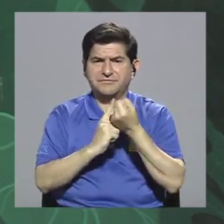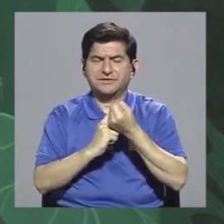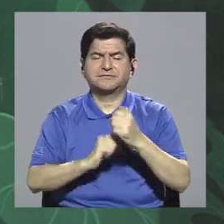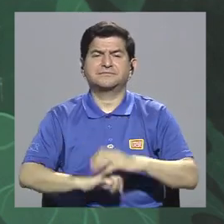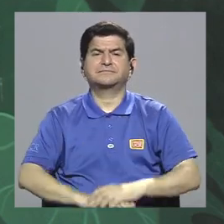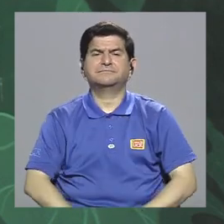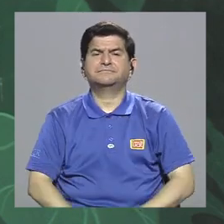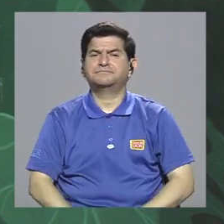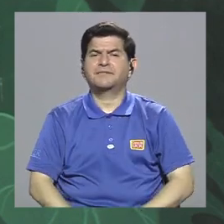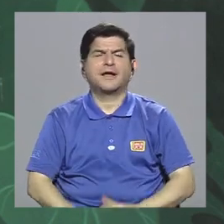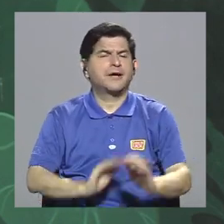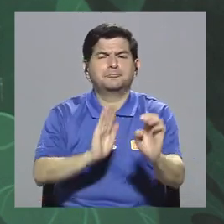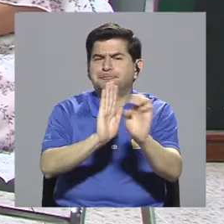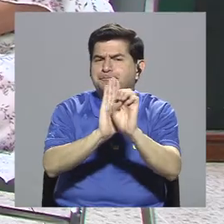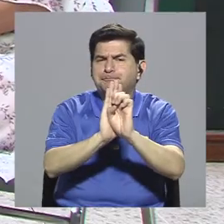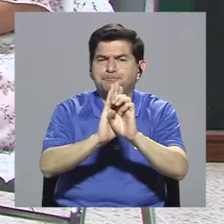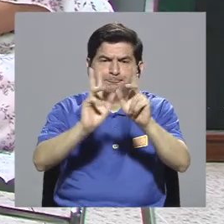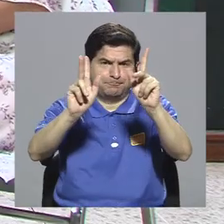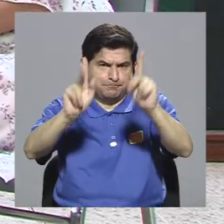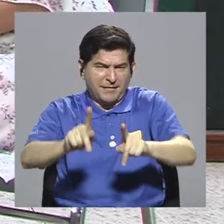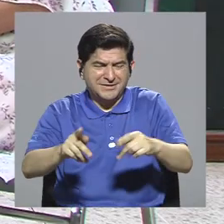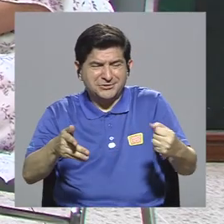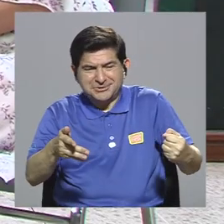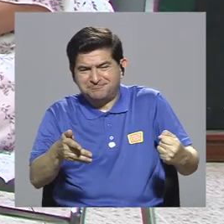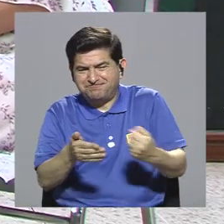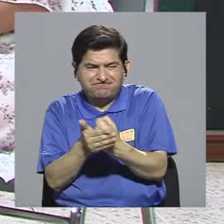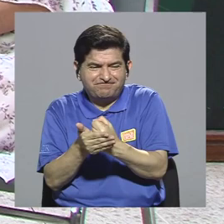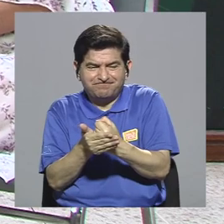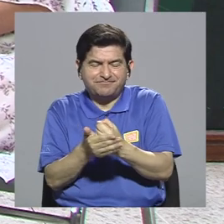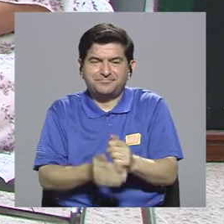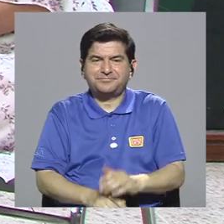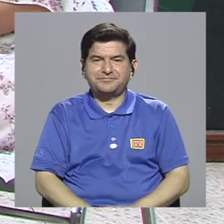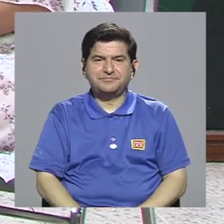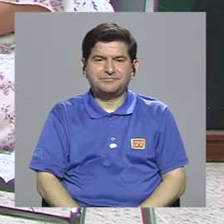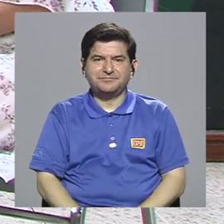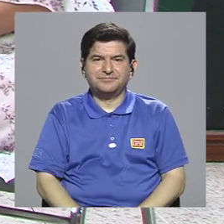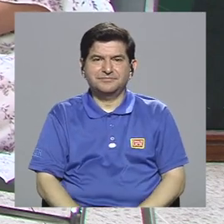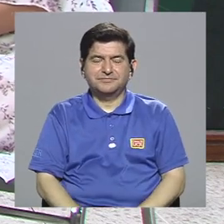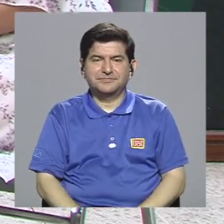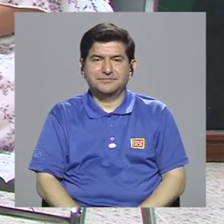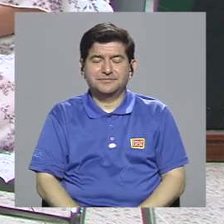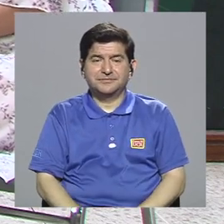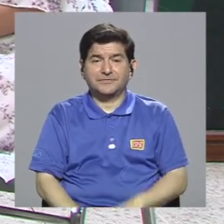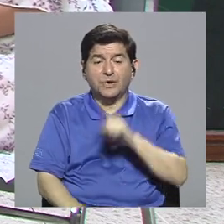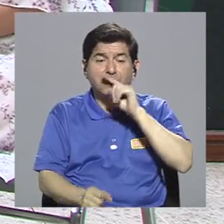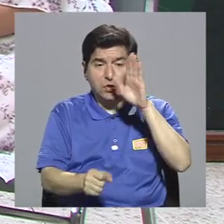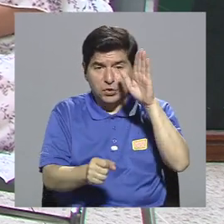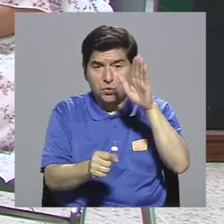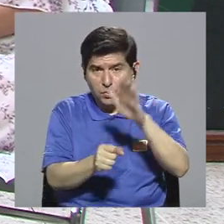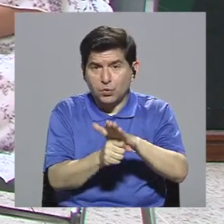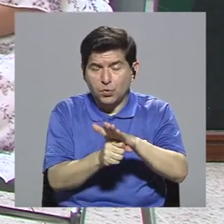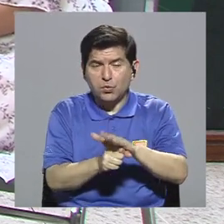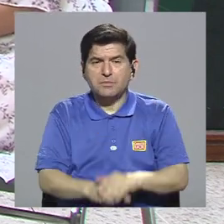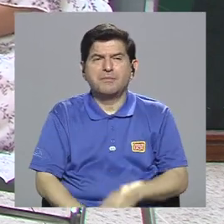de mayores recursos para hacerles frente. ¿Qué sucede, por ejemplo, si la persona